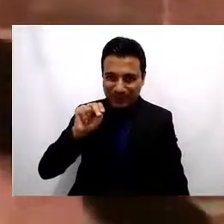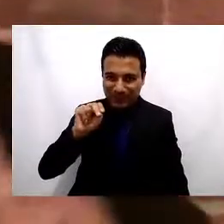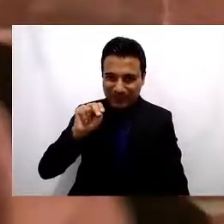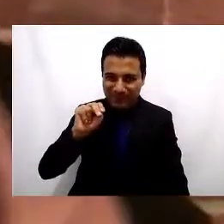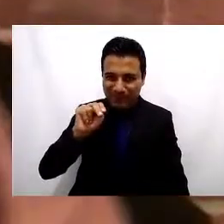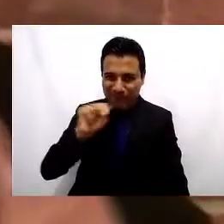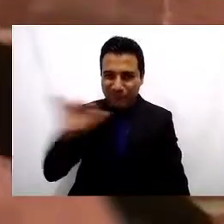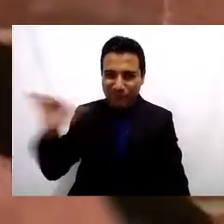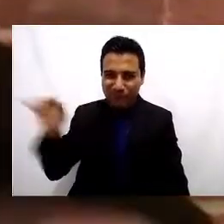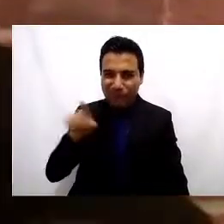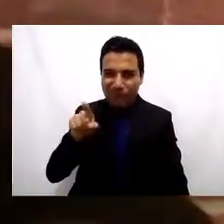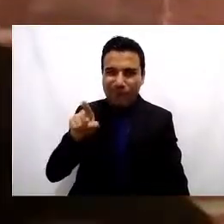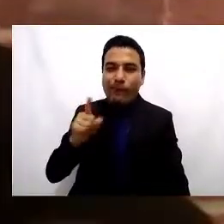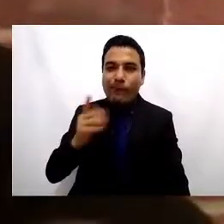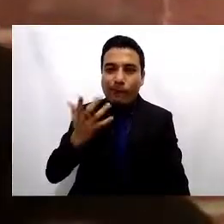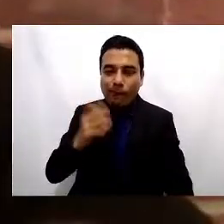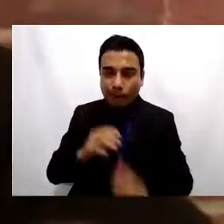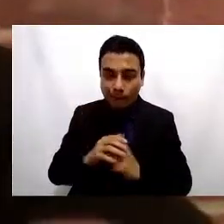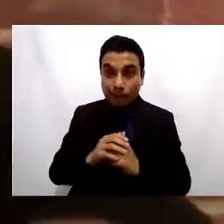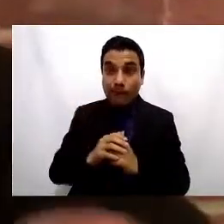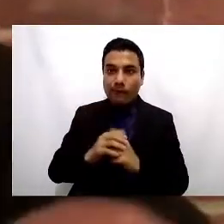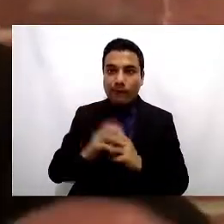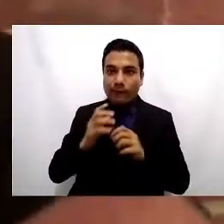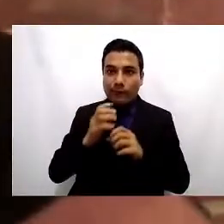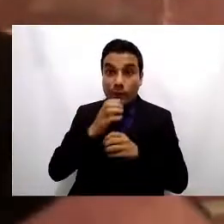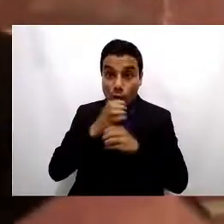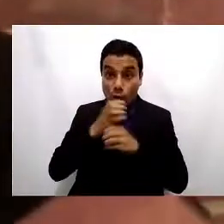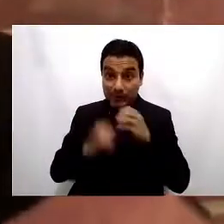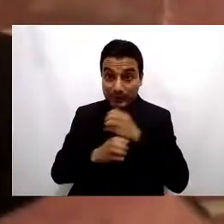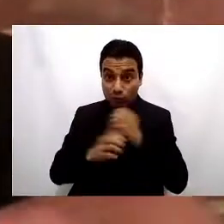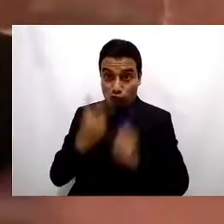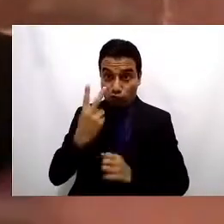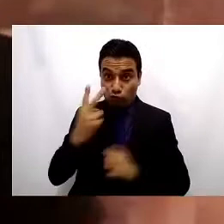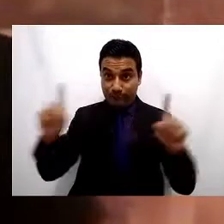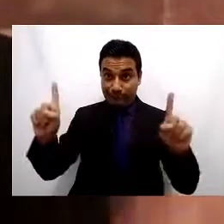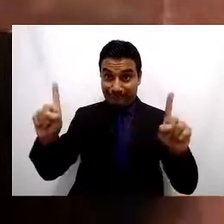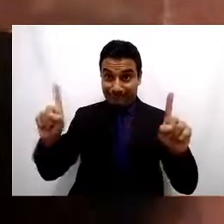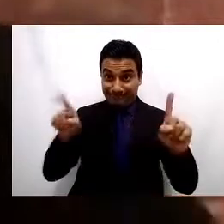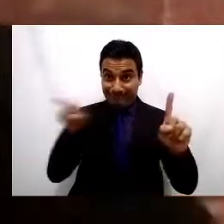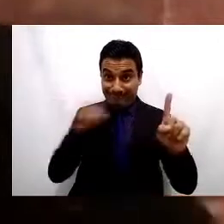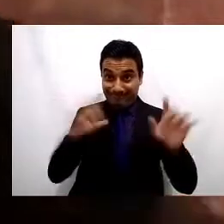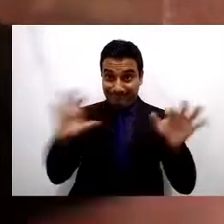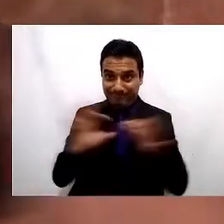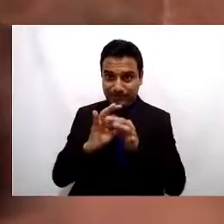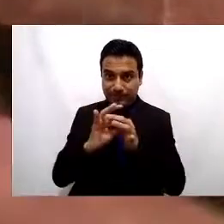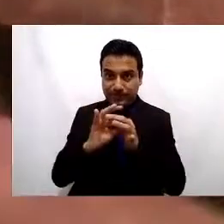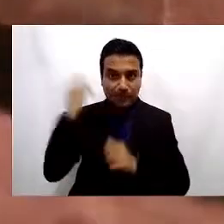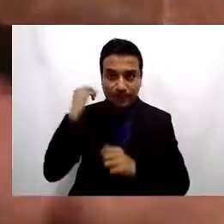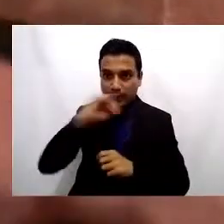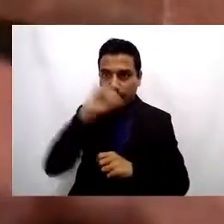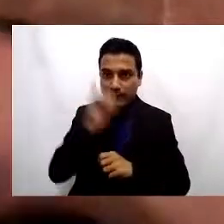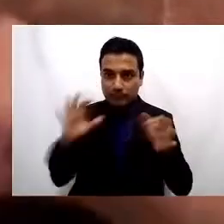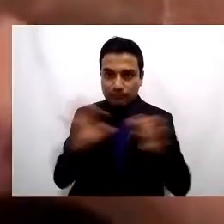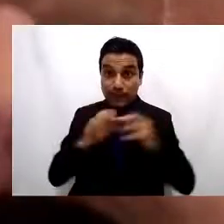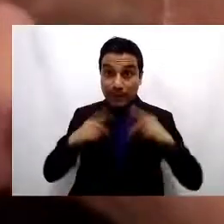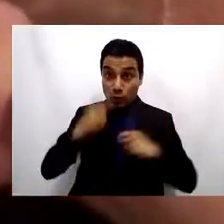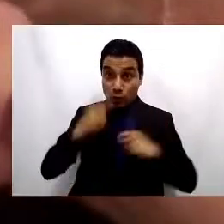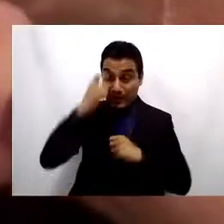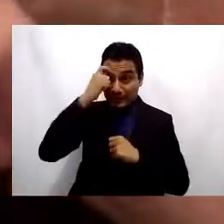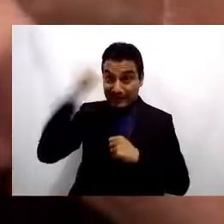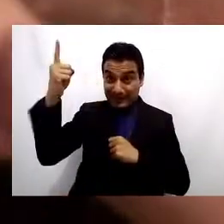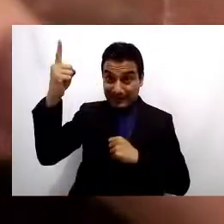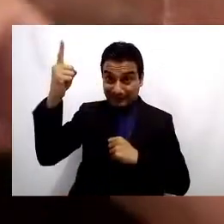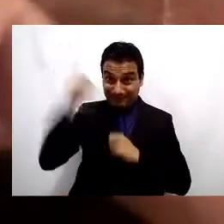la relación entre elementos antes no relacionados, la capacidad de un creador de mezclar dos cosas que nunca